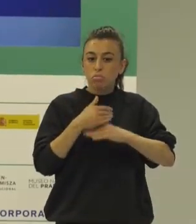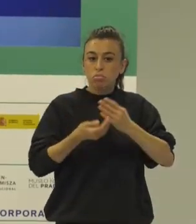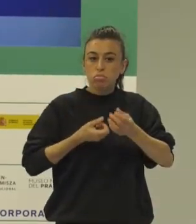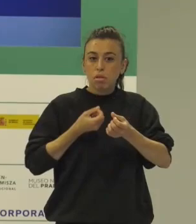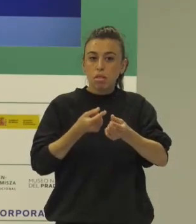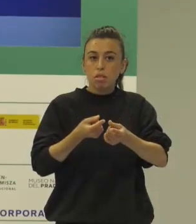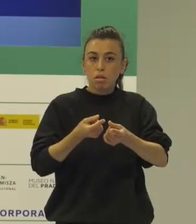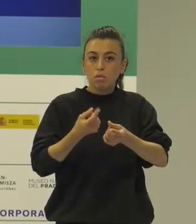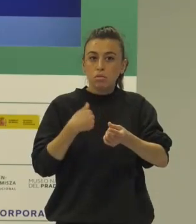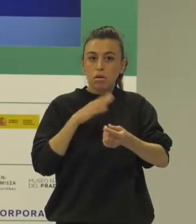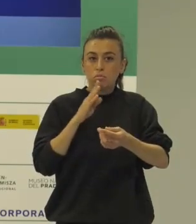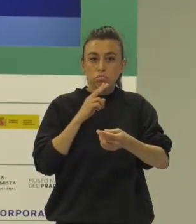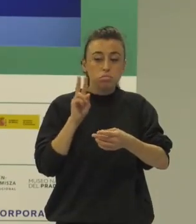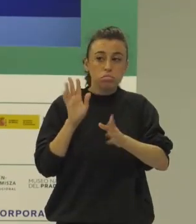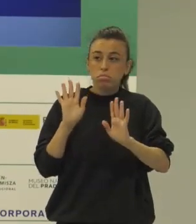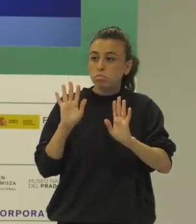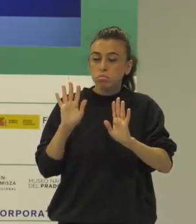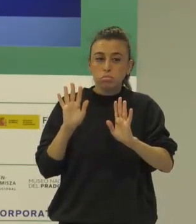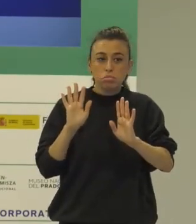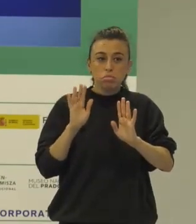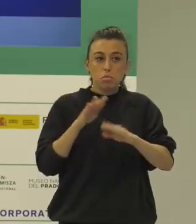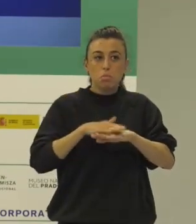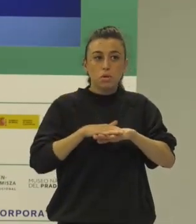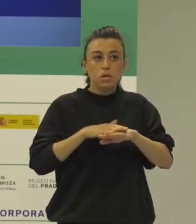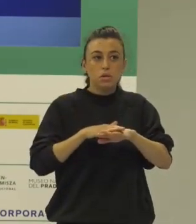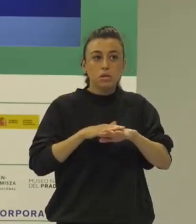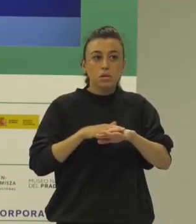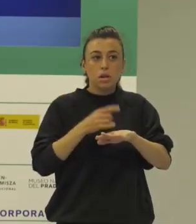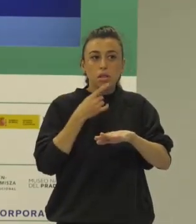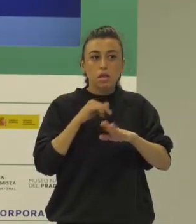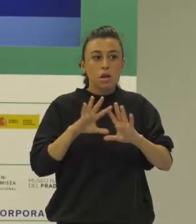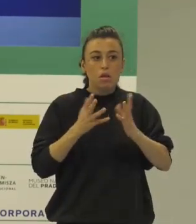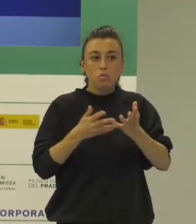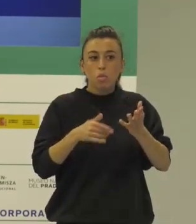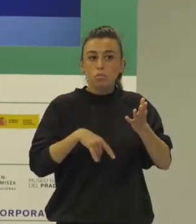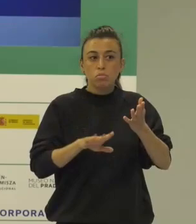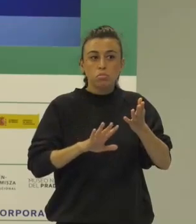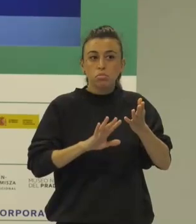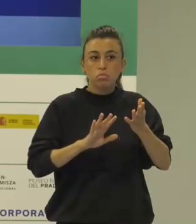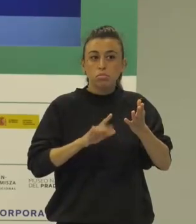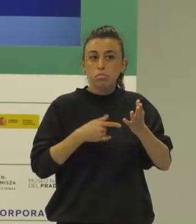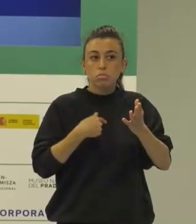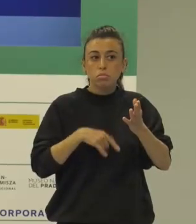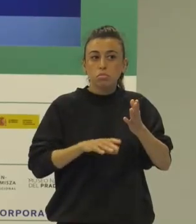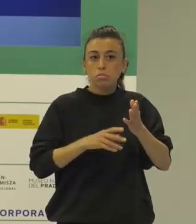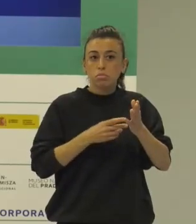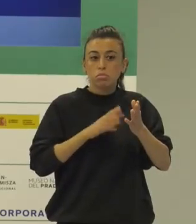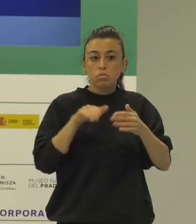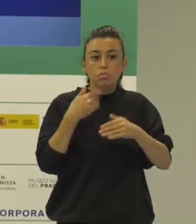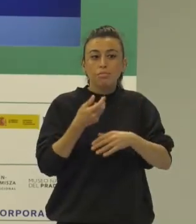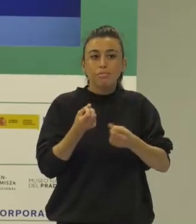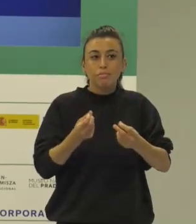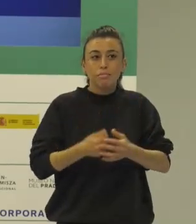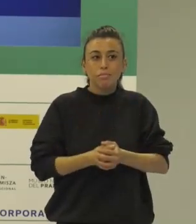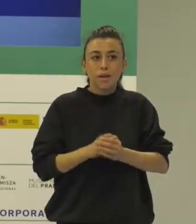mirar, y básicamente es afirmar que el mundo se fue por un caño. Entonces yo creo que entonces está ese otro tipo de persona que